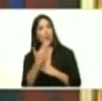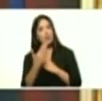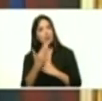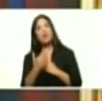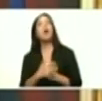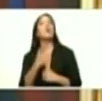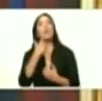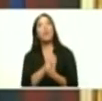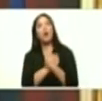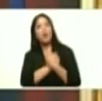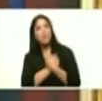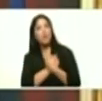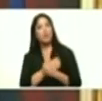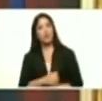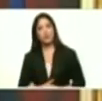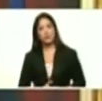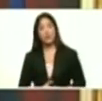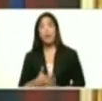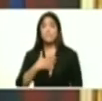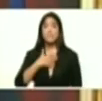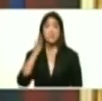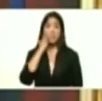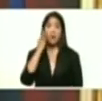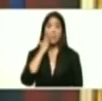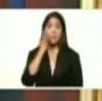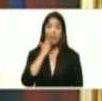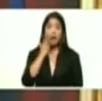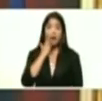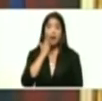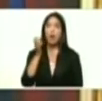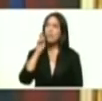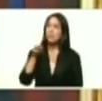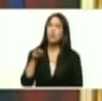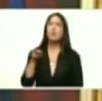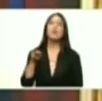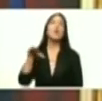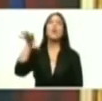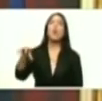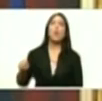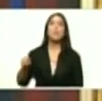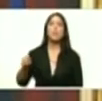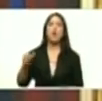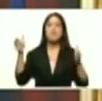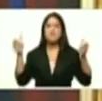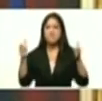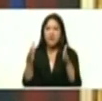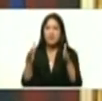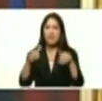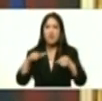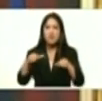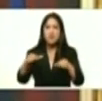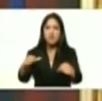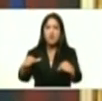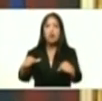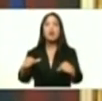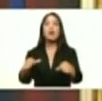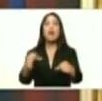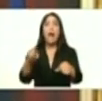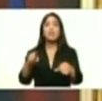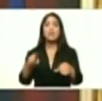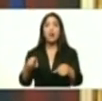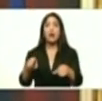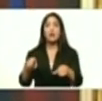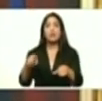Con amor. Y mi mamá, bueno, consiguió una máquina Singer verde pequeña que todavía tenemos. Que tenía el sistema